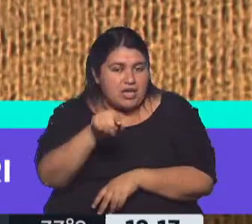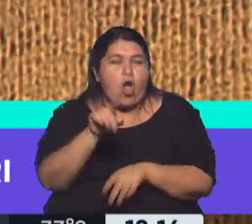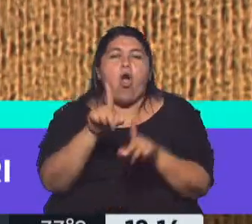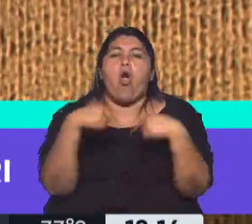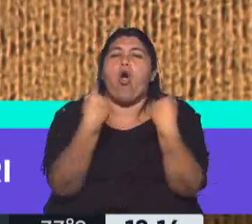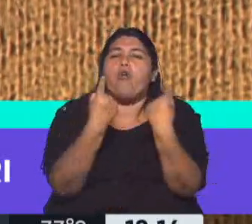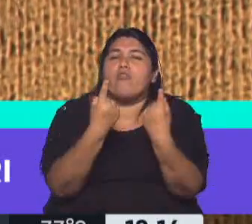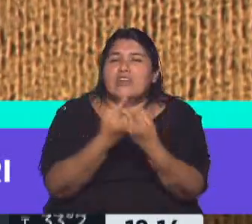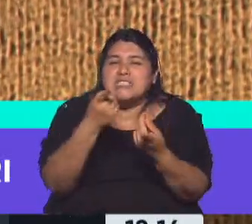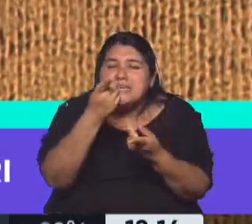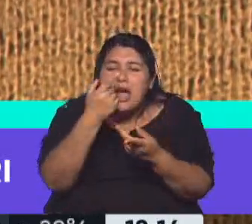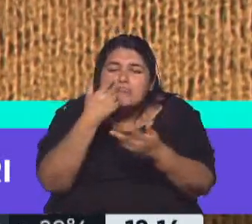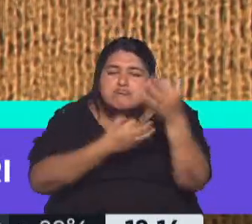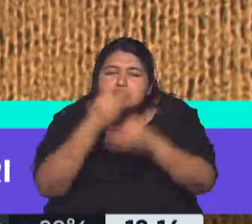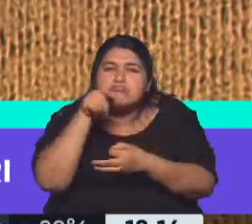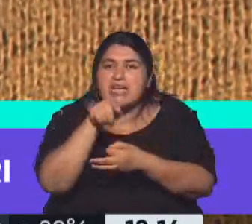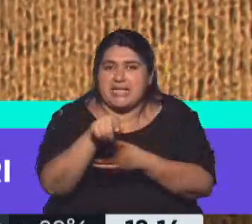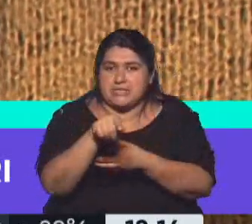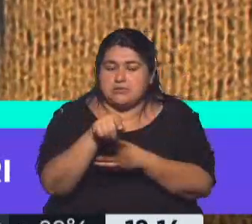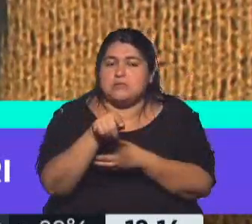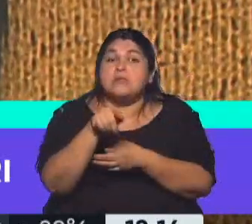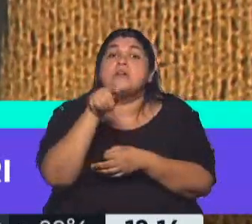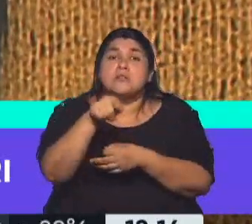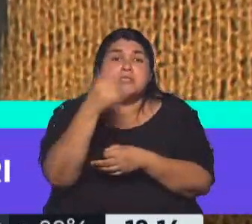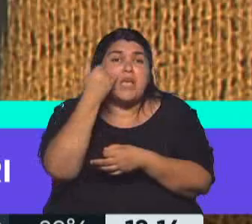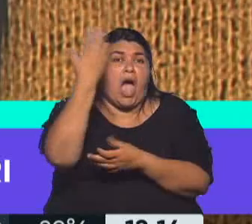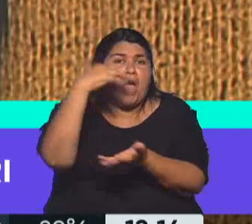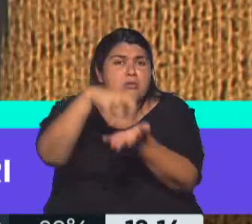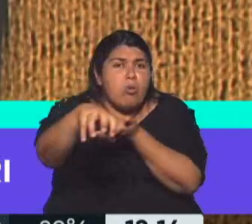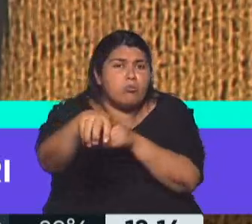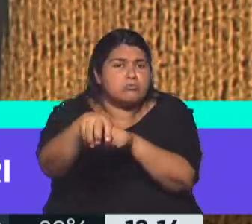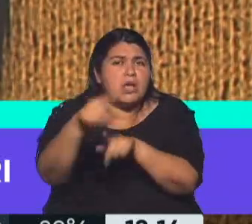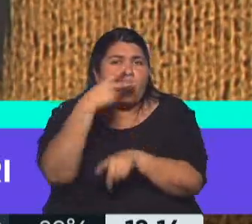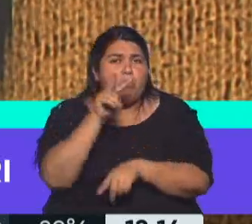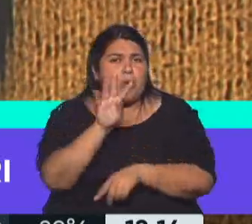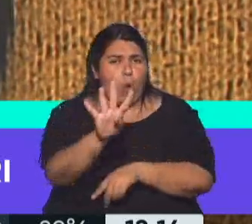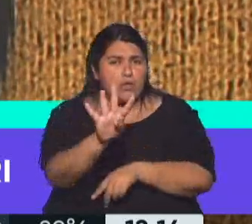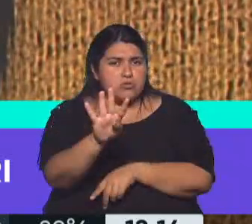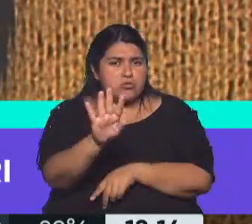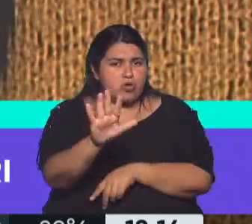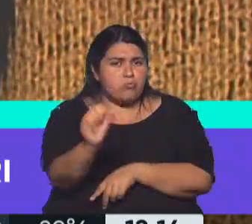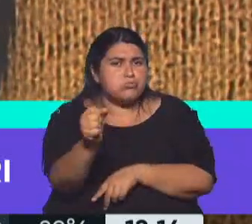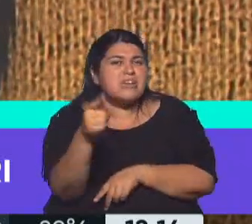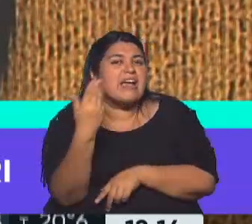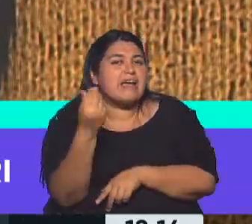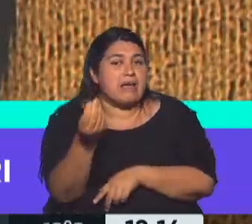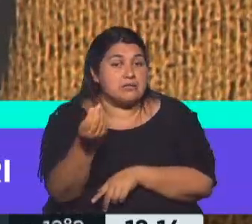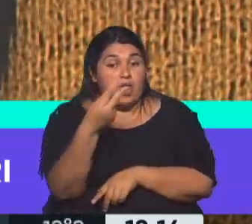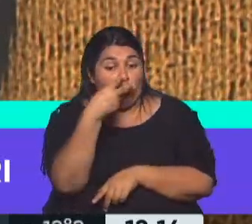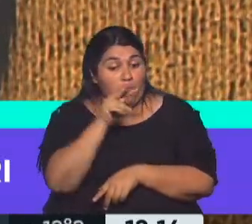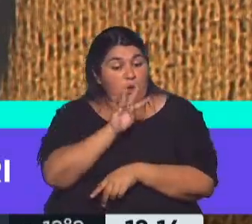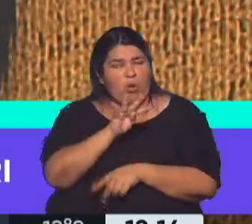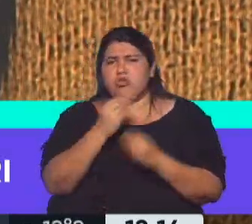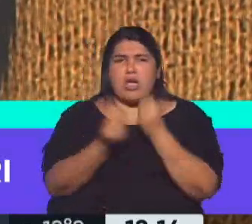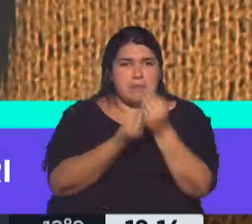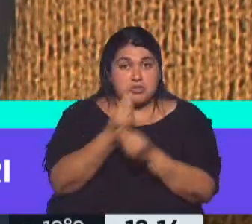en el periodo, similar a lo que ya hizo esta Oficina de Evaluación Independiente en el año 2004. Que quiero recordarles que en el 2004